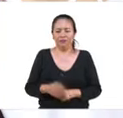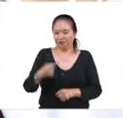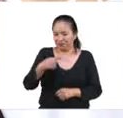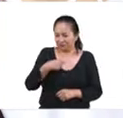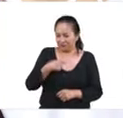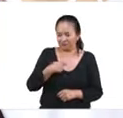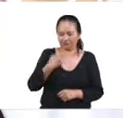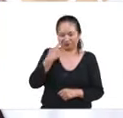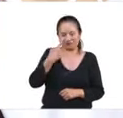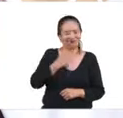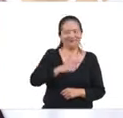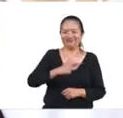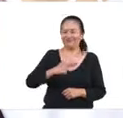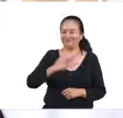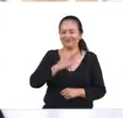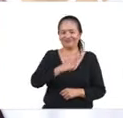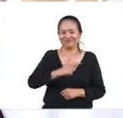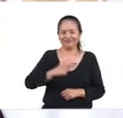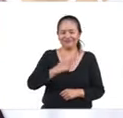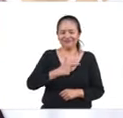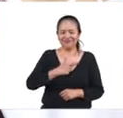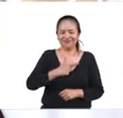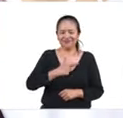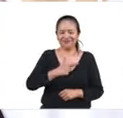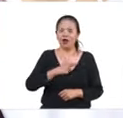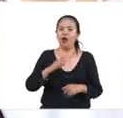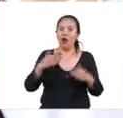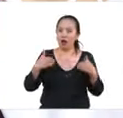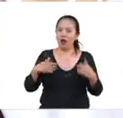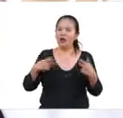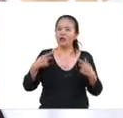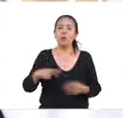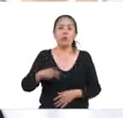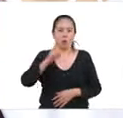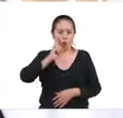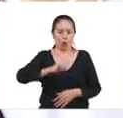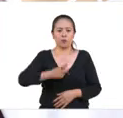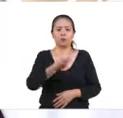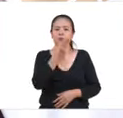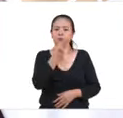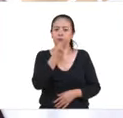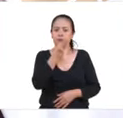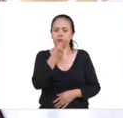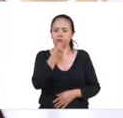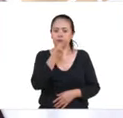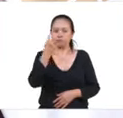me da gusto la conciencia de las mujeres policías.